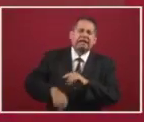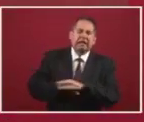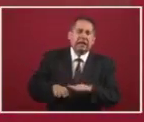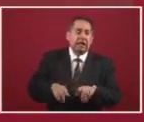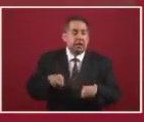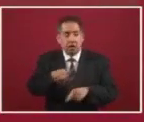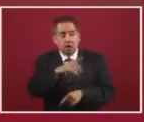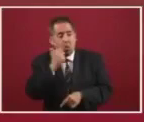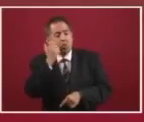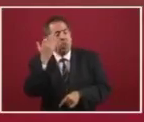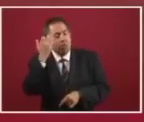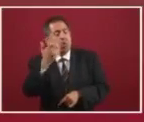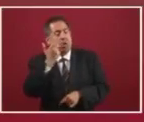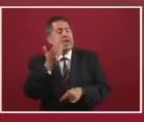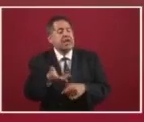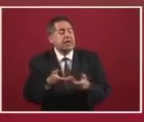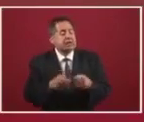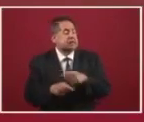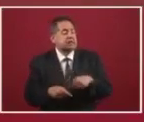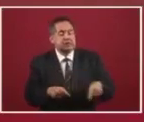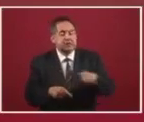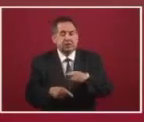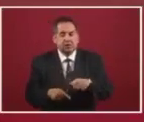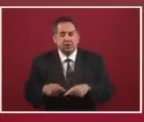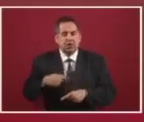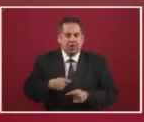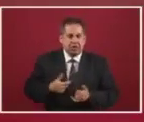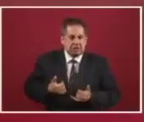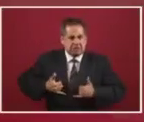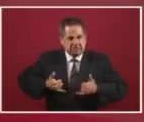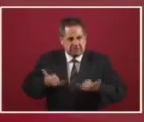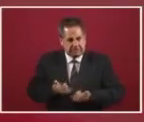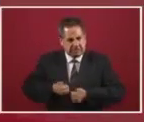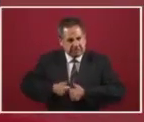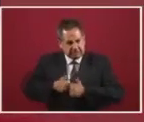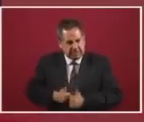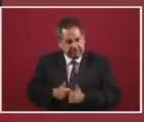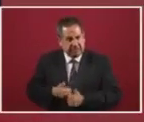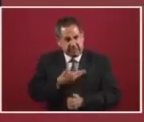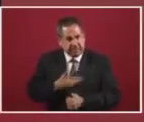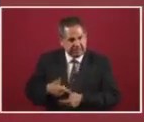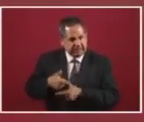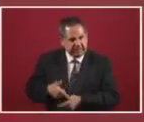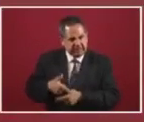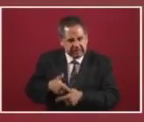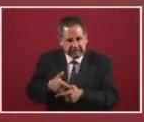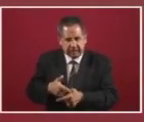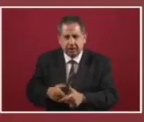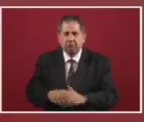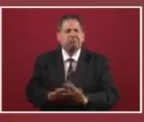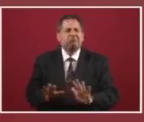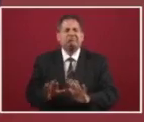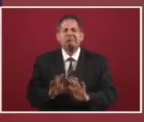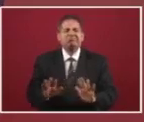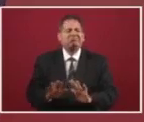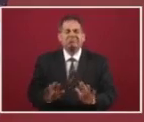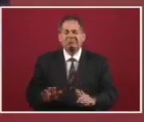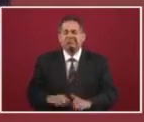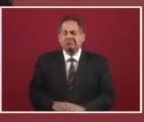No, me voy a aferrar a la presidencia.